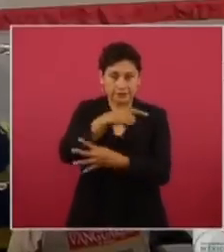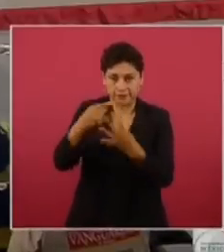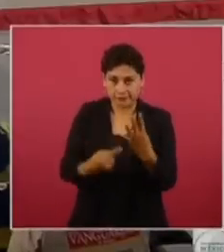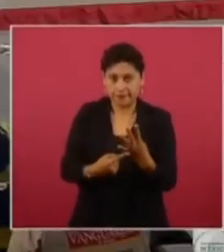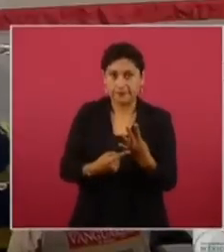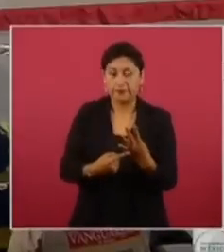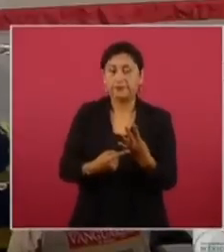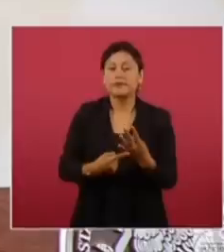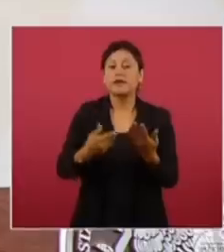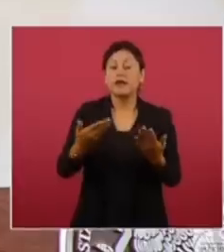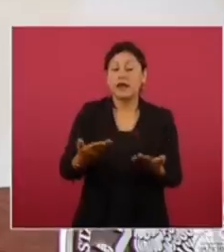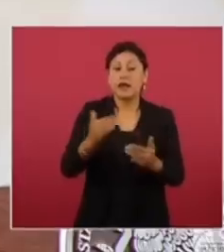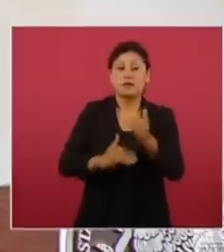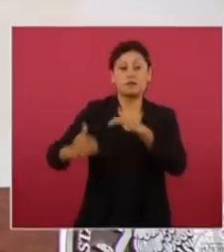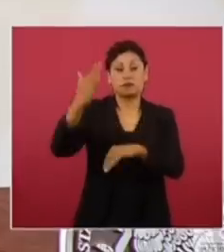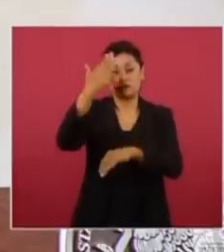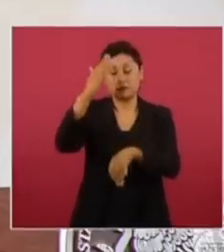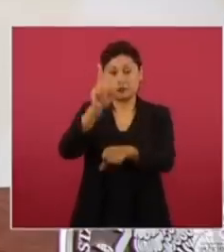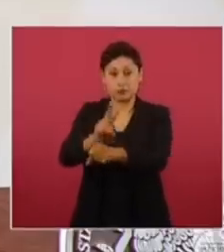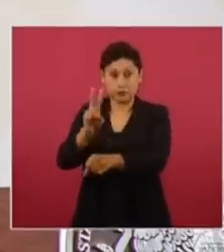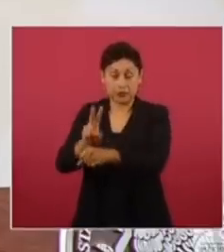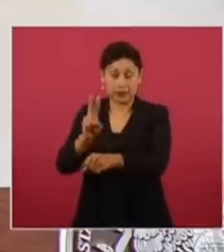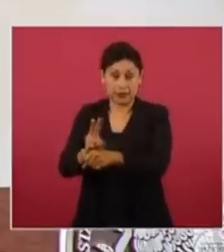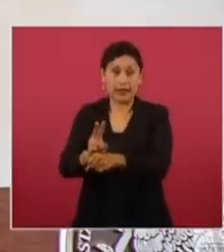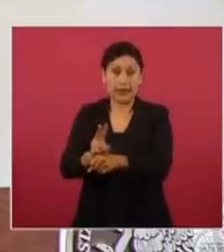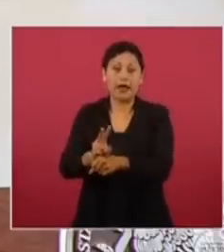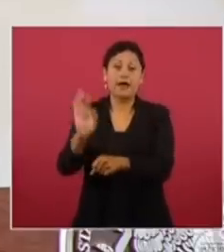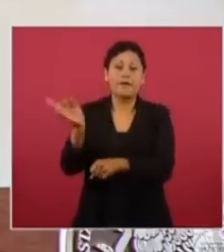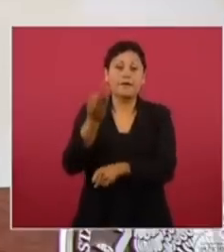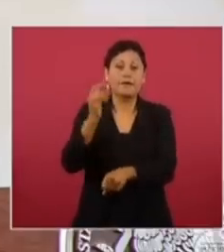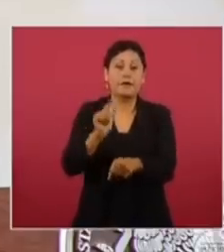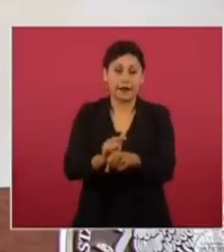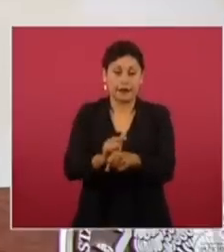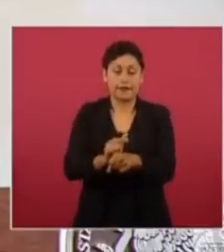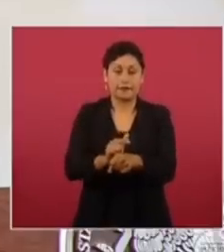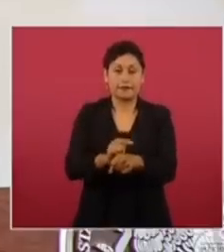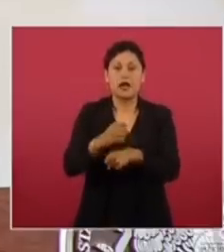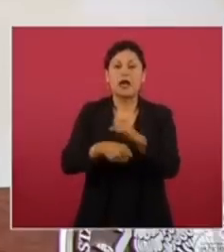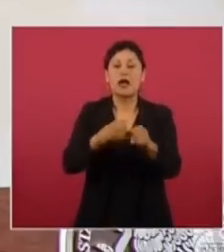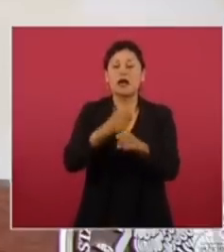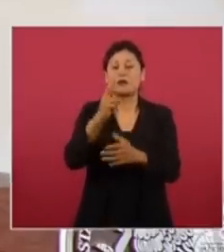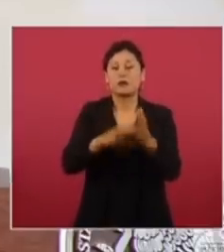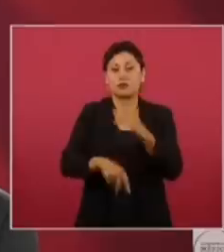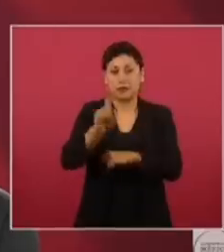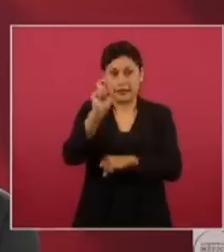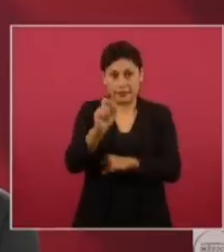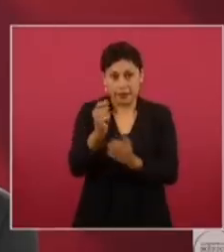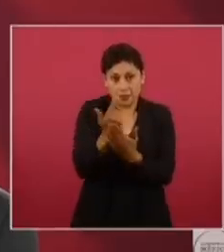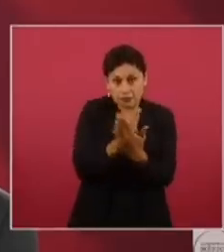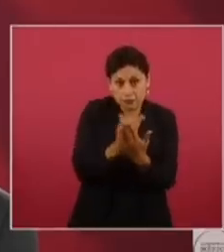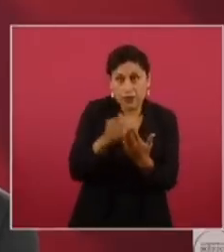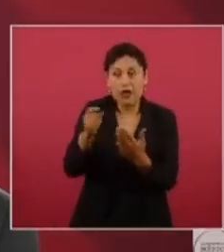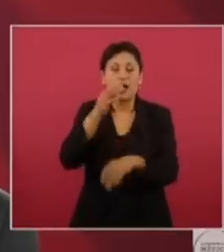de la Federación, con motivo de la revisión de la cuenta pública 2020, promovió diversas